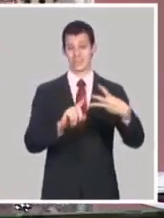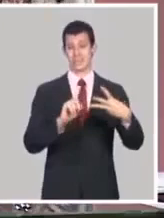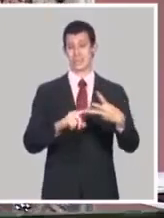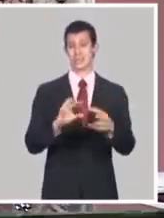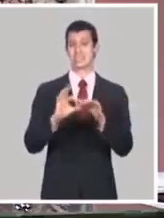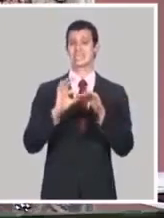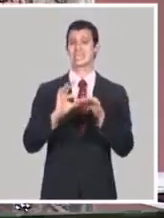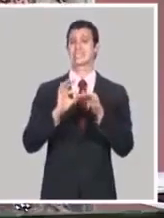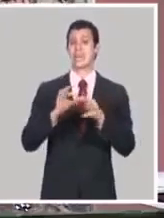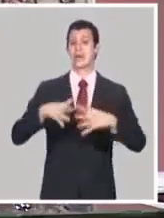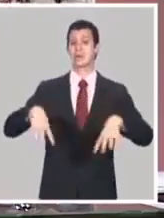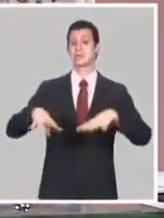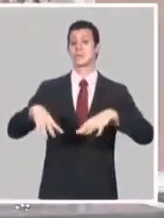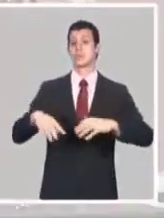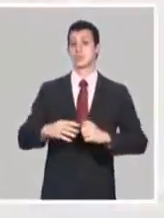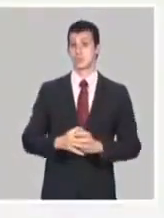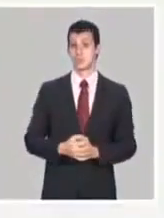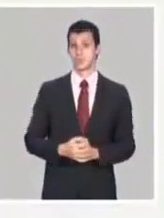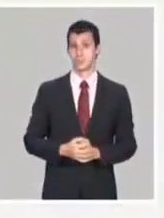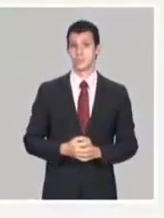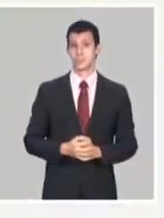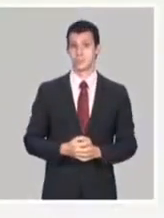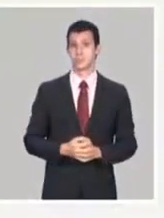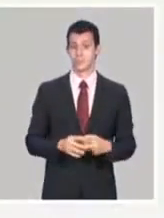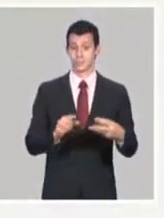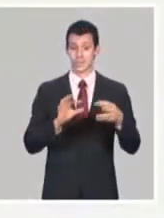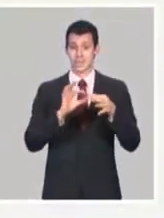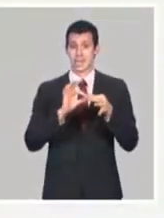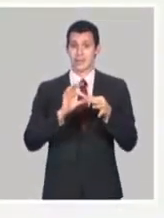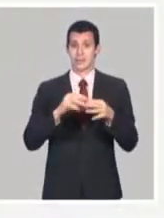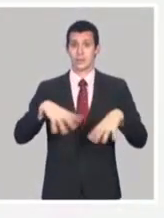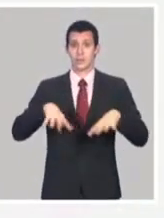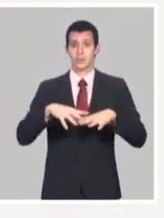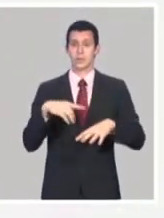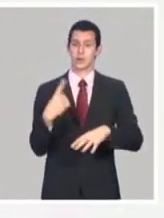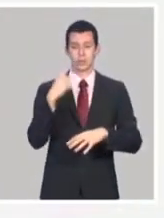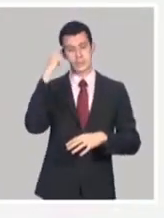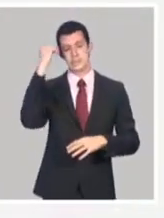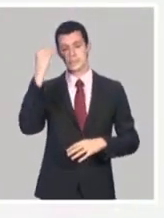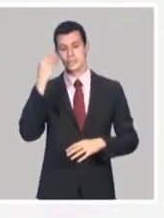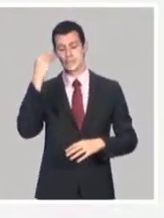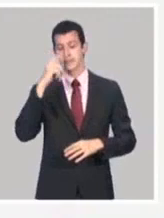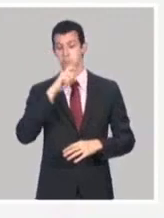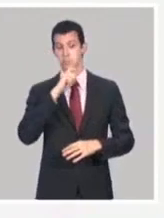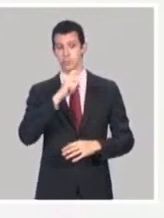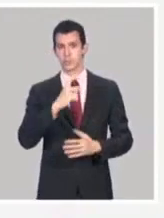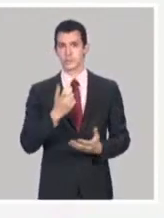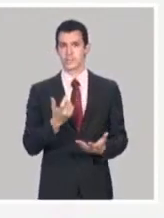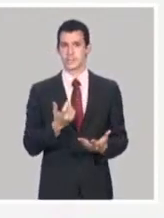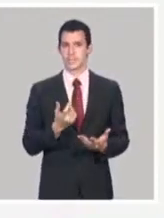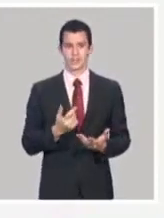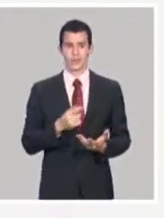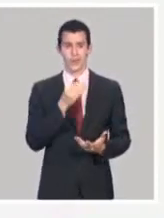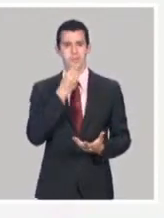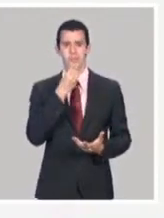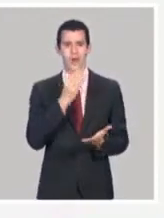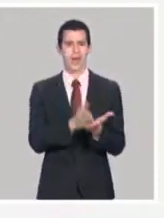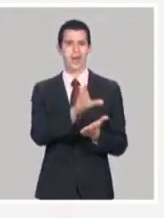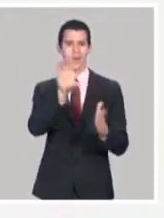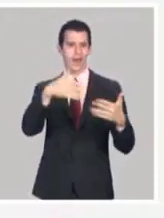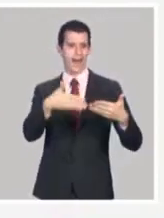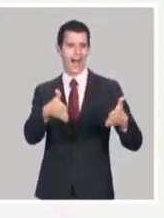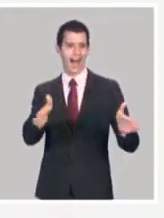crítico en ese escenario crítico esas provincias nosotros sí hemos considerado qué en cuenta